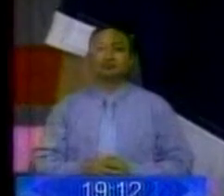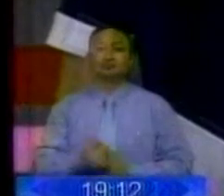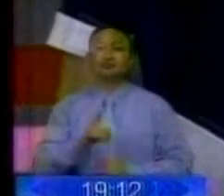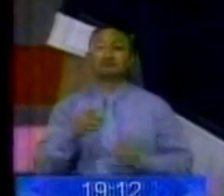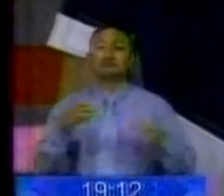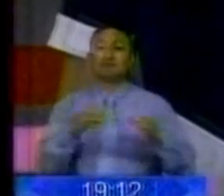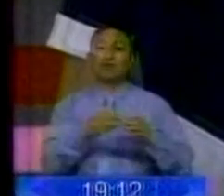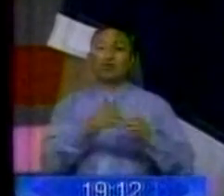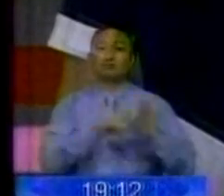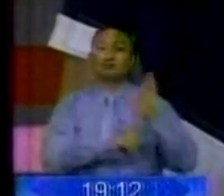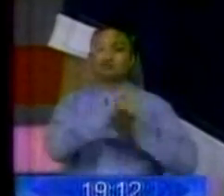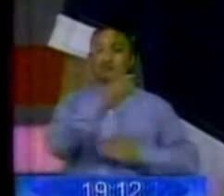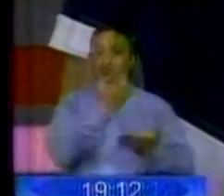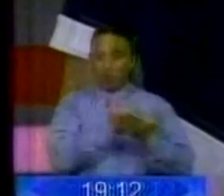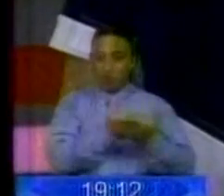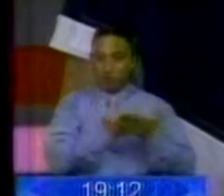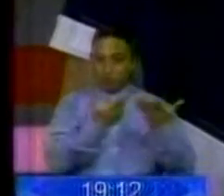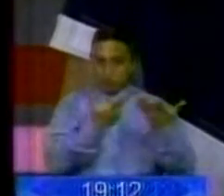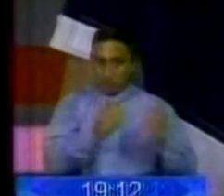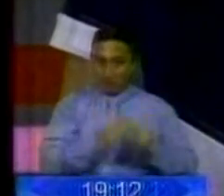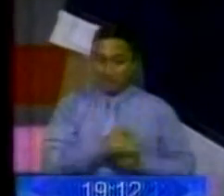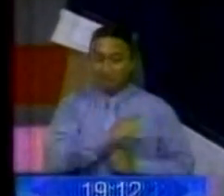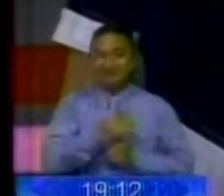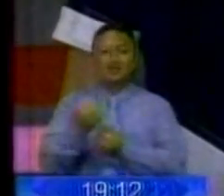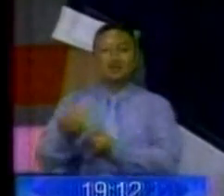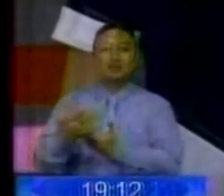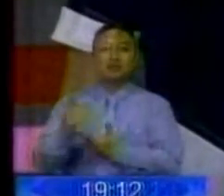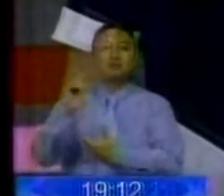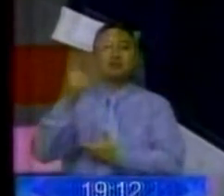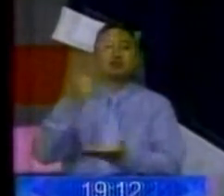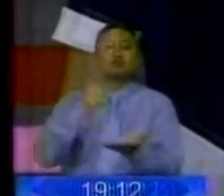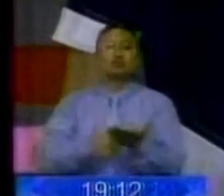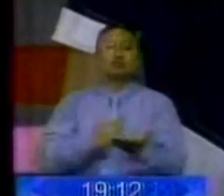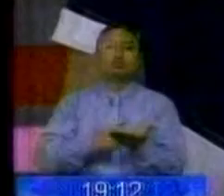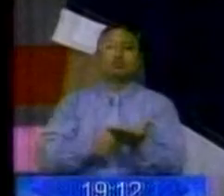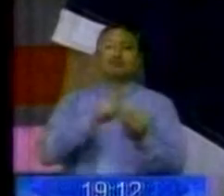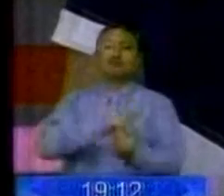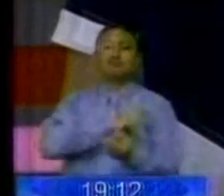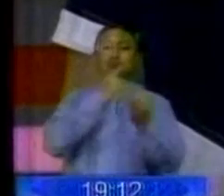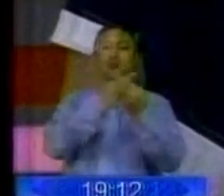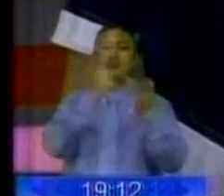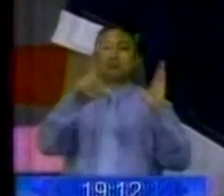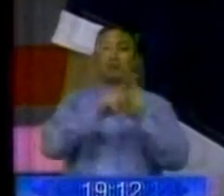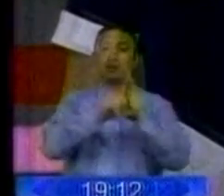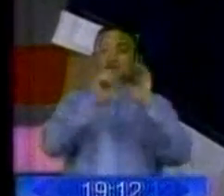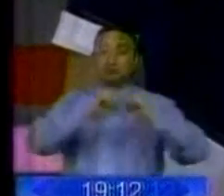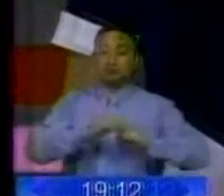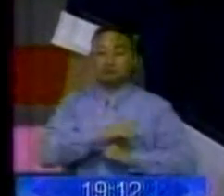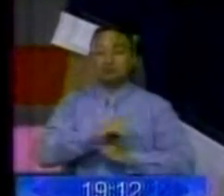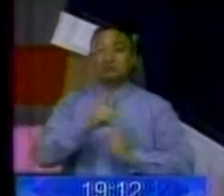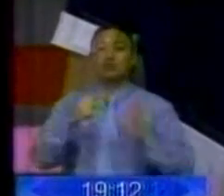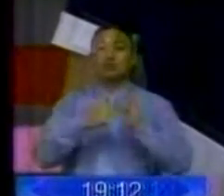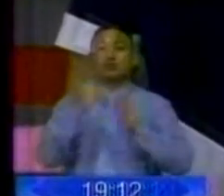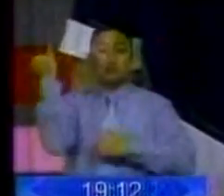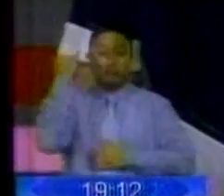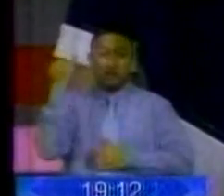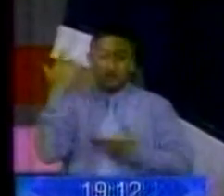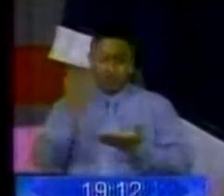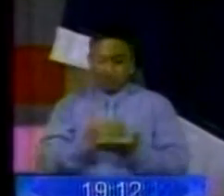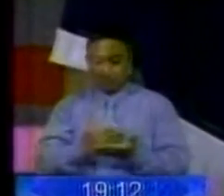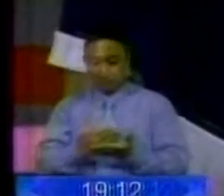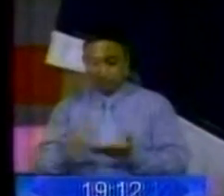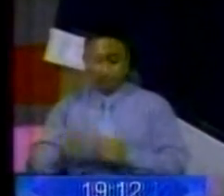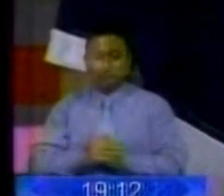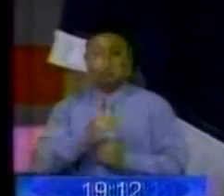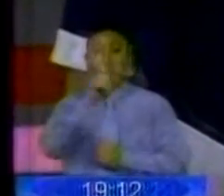La Comisión de Desarrollo Económico tiene listo el informe para el primer debate de la reforma legal que busca eliminar el impuesto verde. La próxima semana